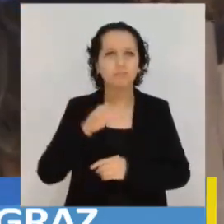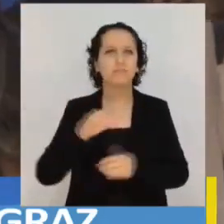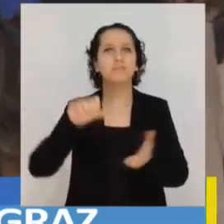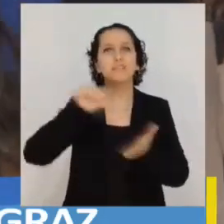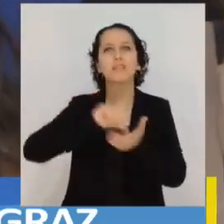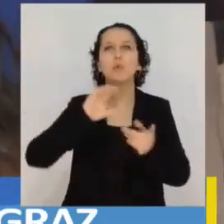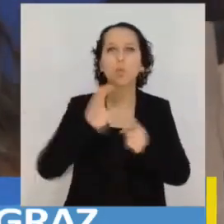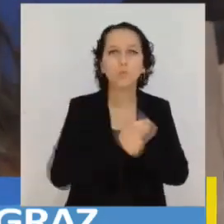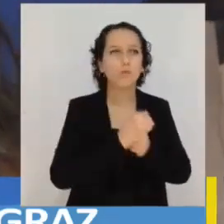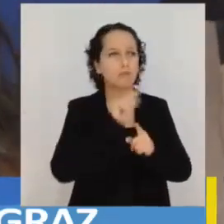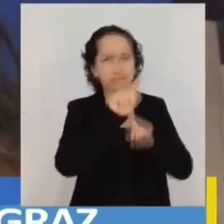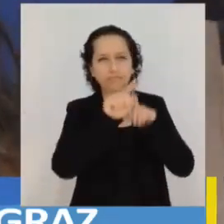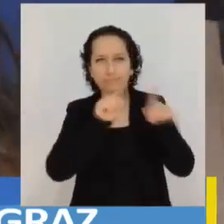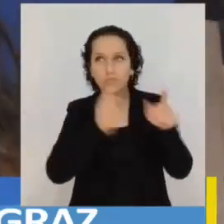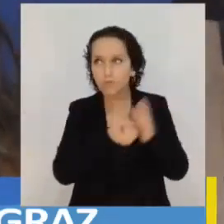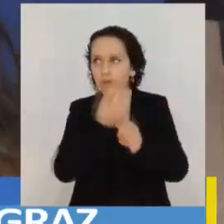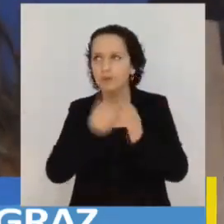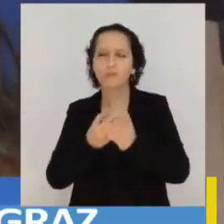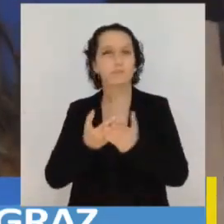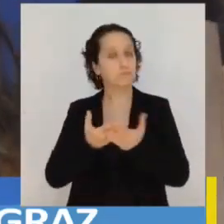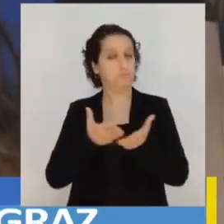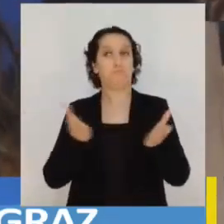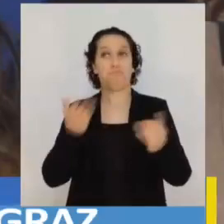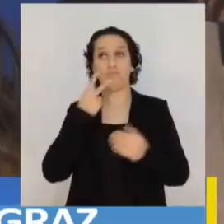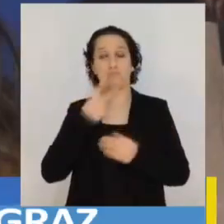culturales. Creo que es muy